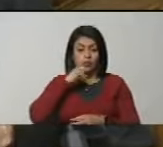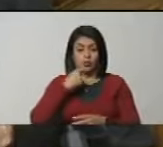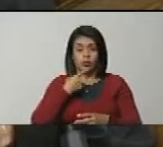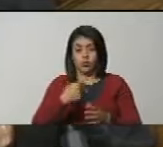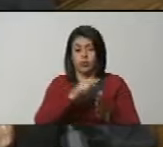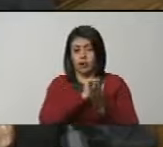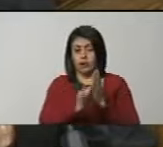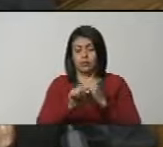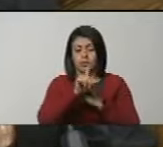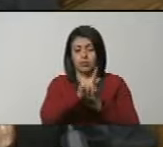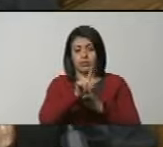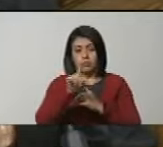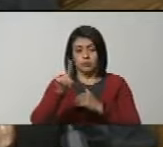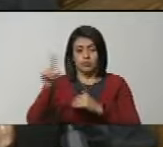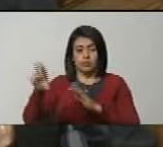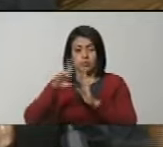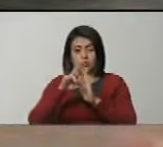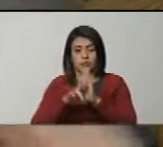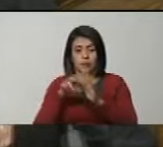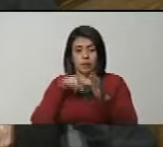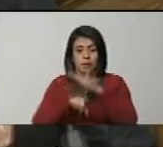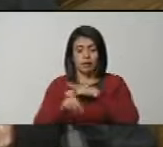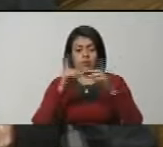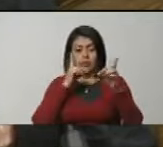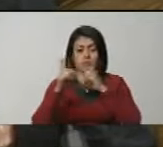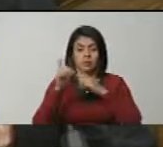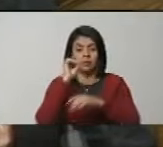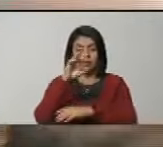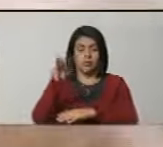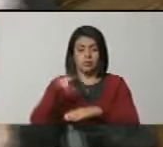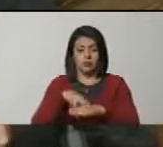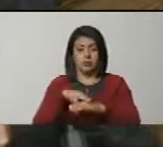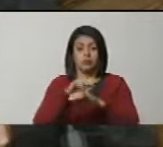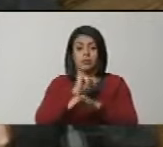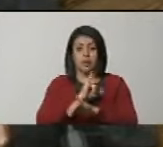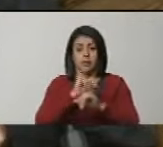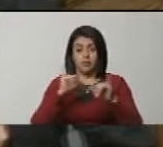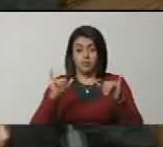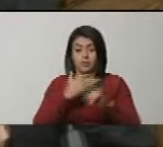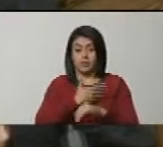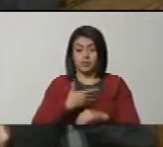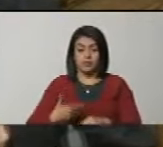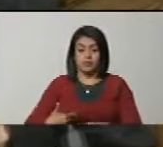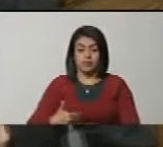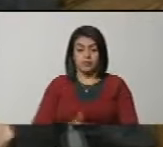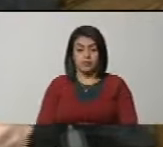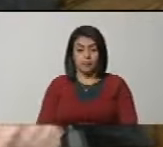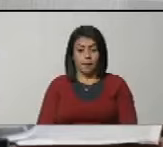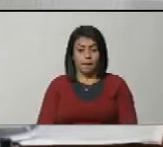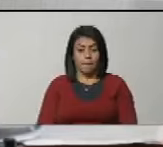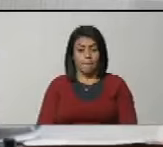previsto en el artículo 111 del Reglamento Interior y de Debate de la Asamblea Nacional. Es todo, ciudadano presidente.